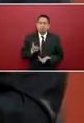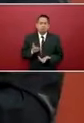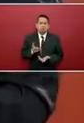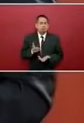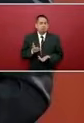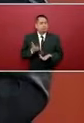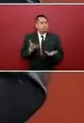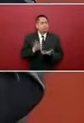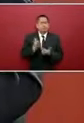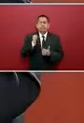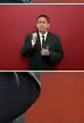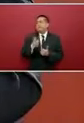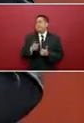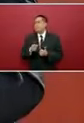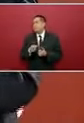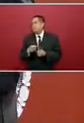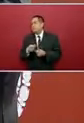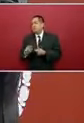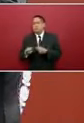hacer algo